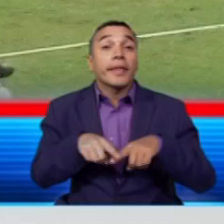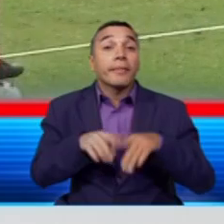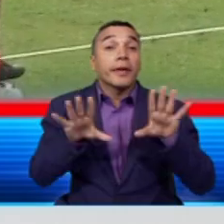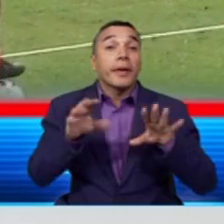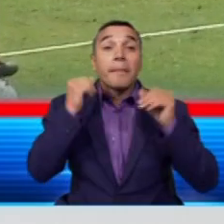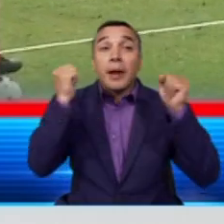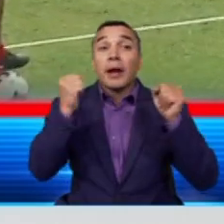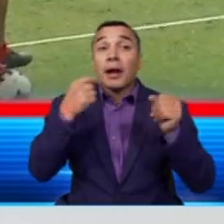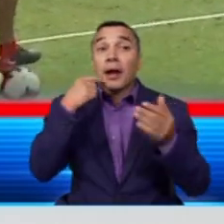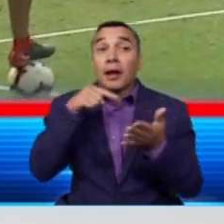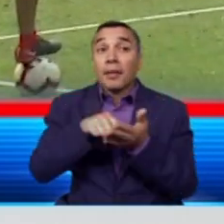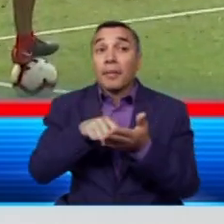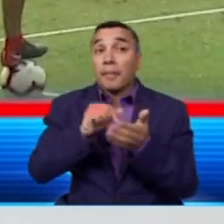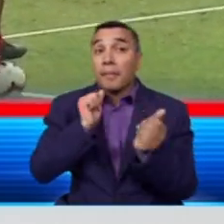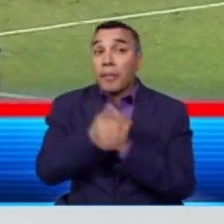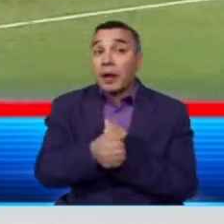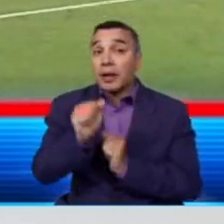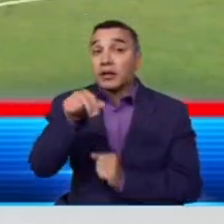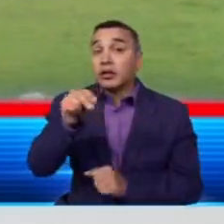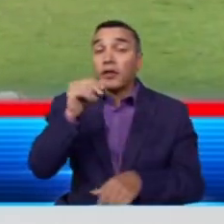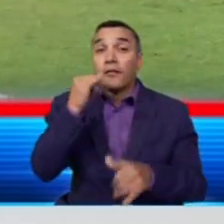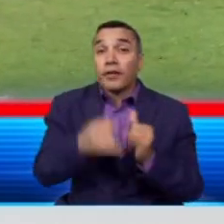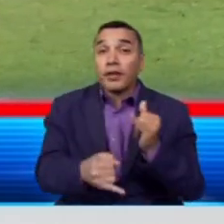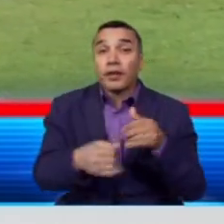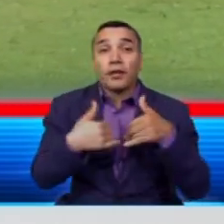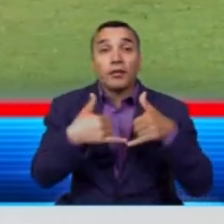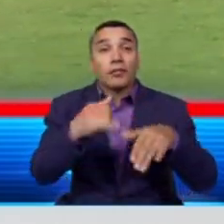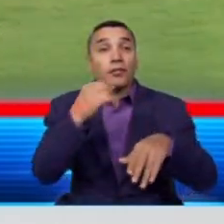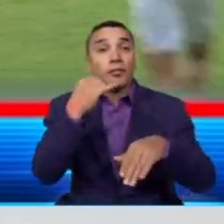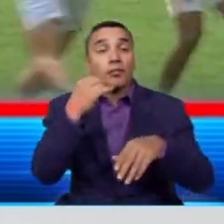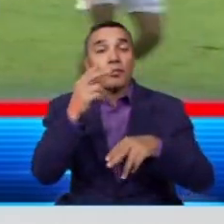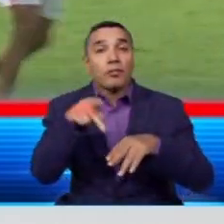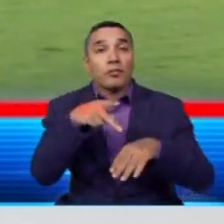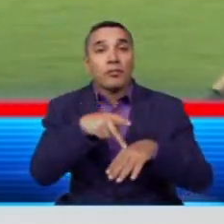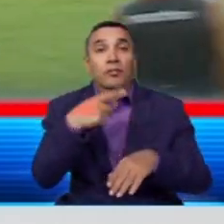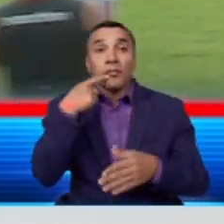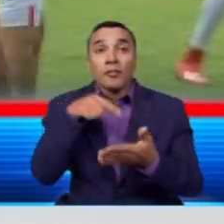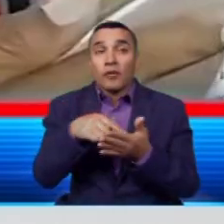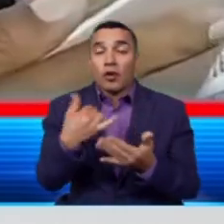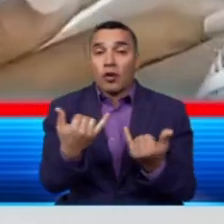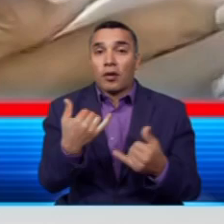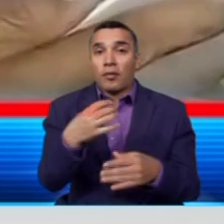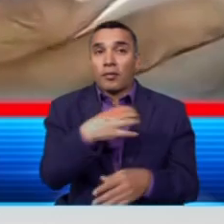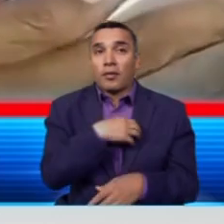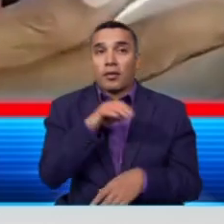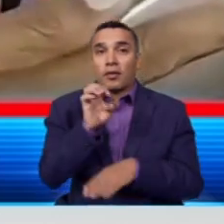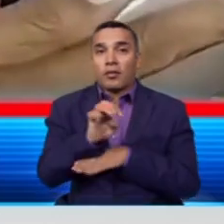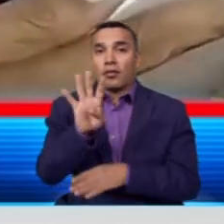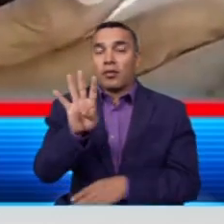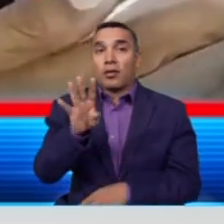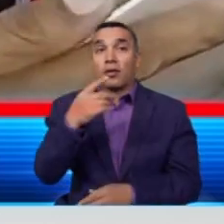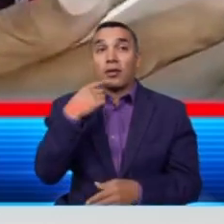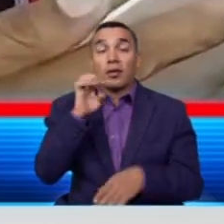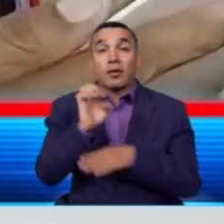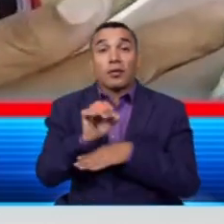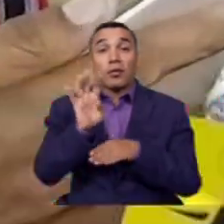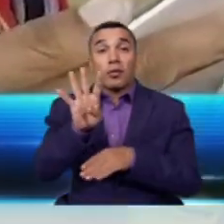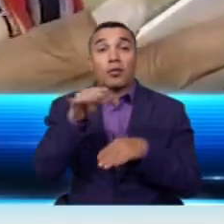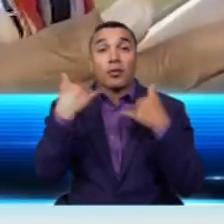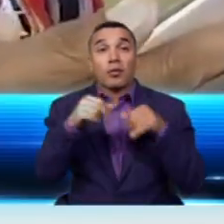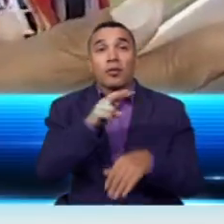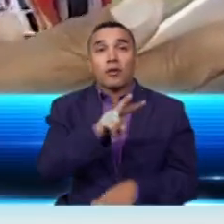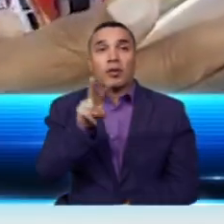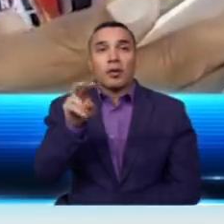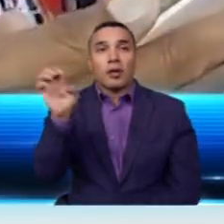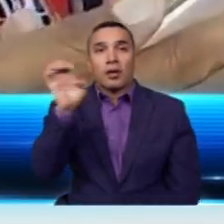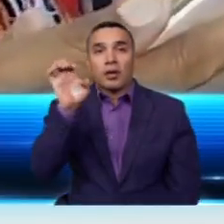de Macará si avanza o no a la final de la Liga Pro. Si hoy Barcelona es Ecuador 4. Si es Ecuador 4, juega el